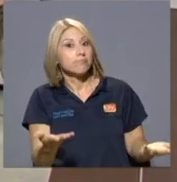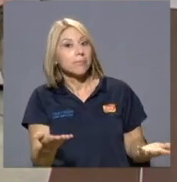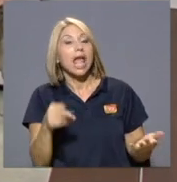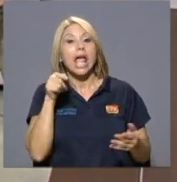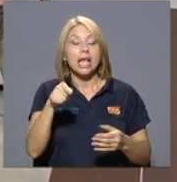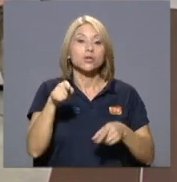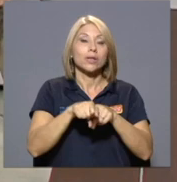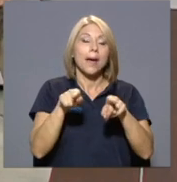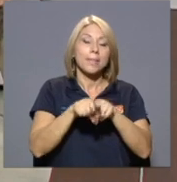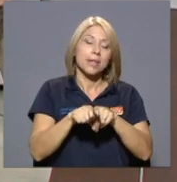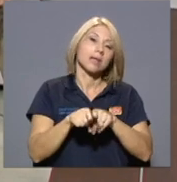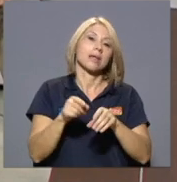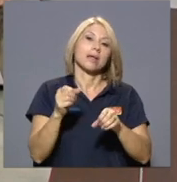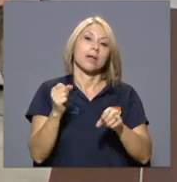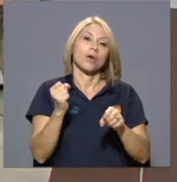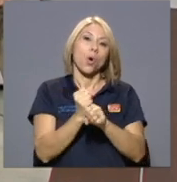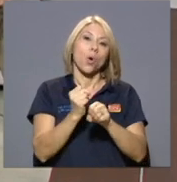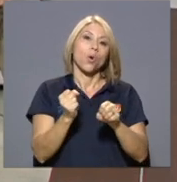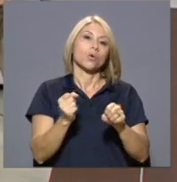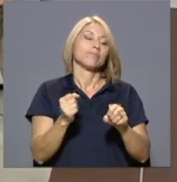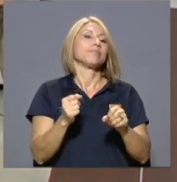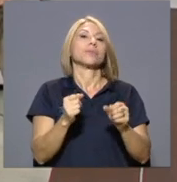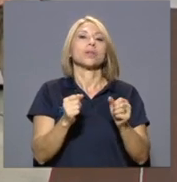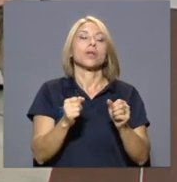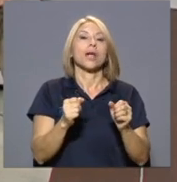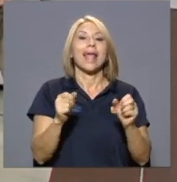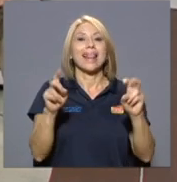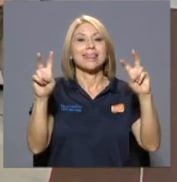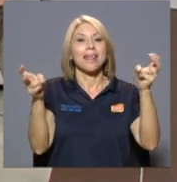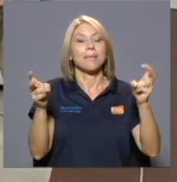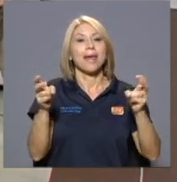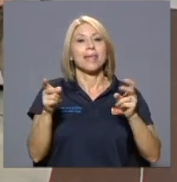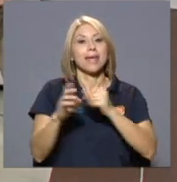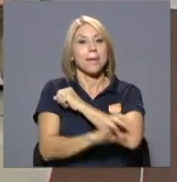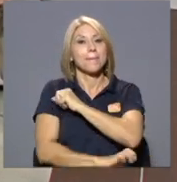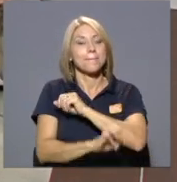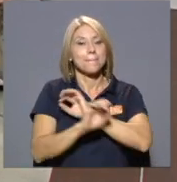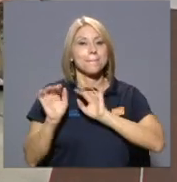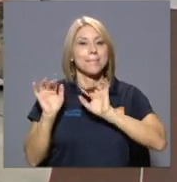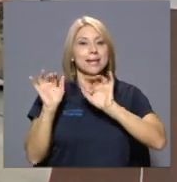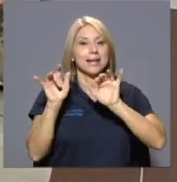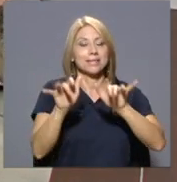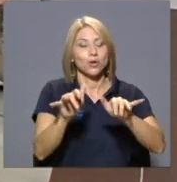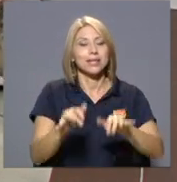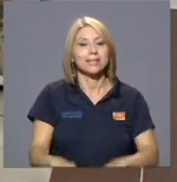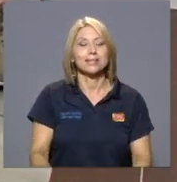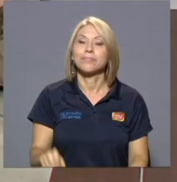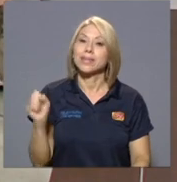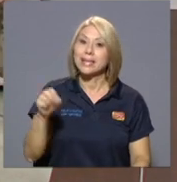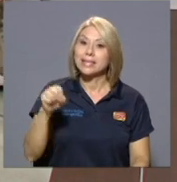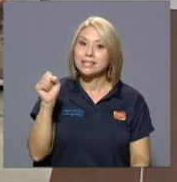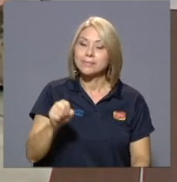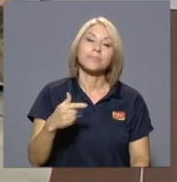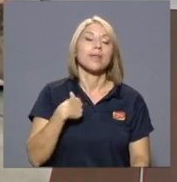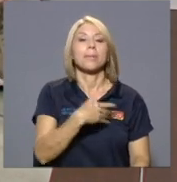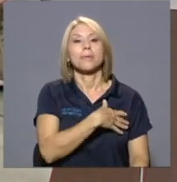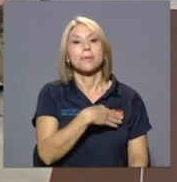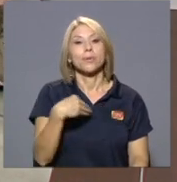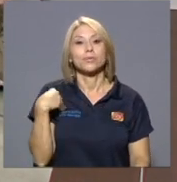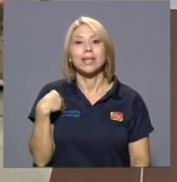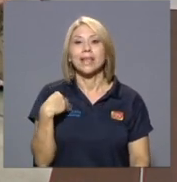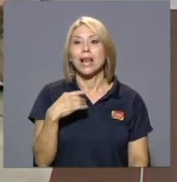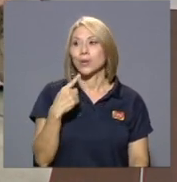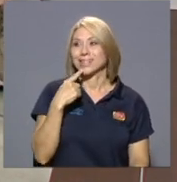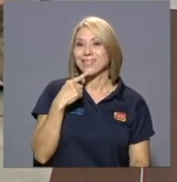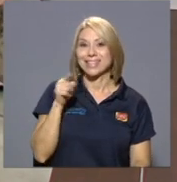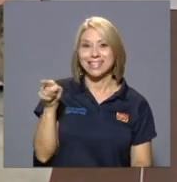¿verdad? También de las migraciones, ¿verdad? Sí, digamos, precisamente a mí me gustaría también abarcar lo que estaba diciendo Maggie